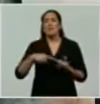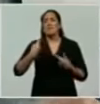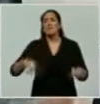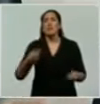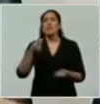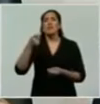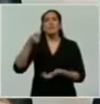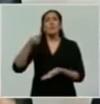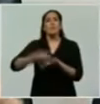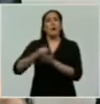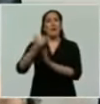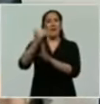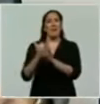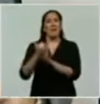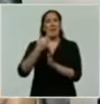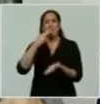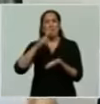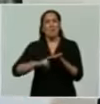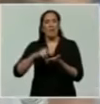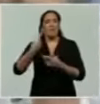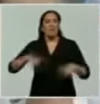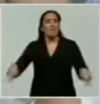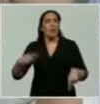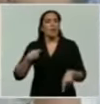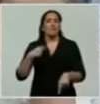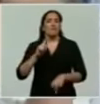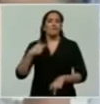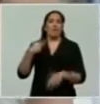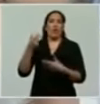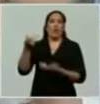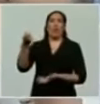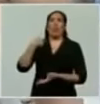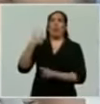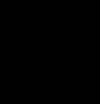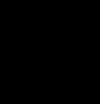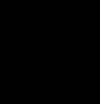pero yo, se puede renunciar. Y mira, si no, pregúntale a Evita si no se puede renunciar. Bien.